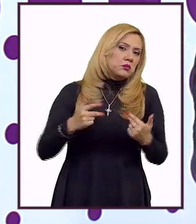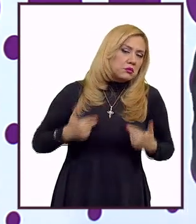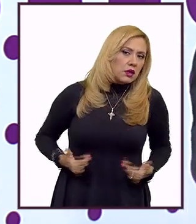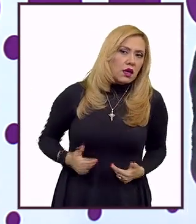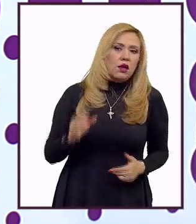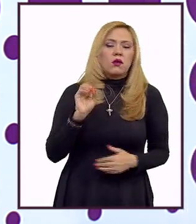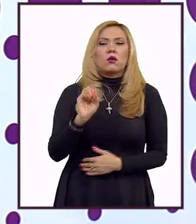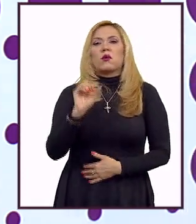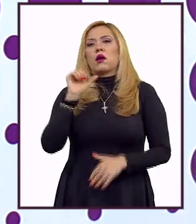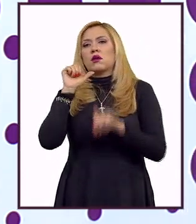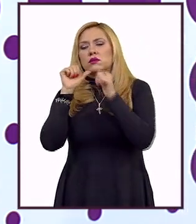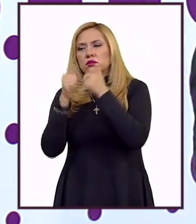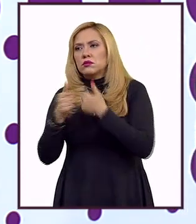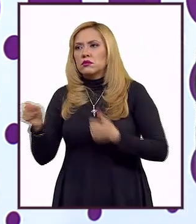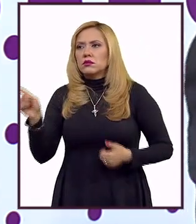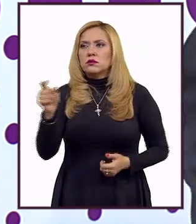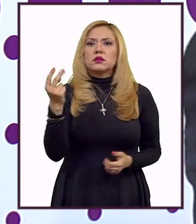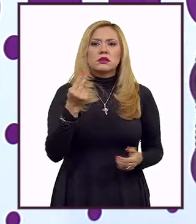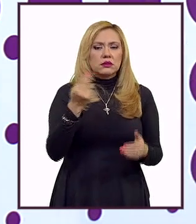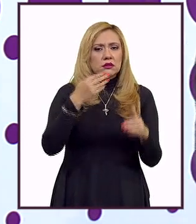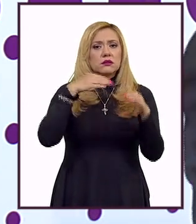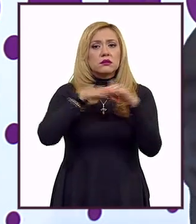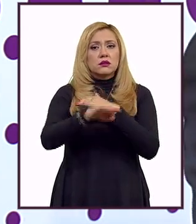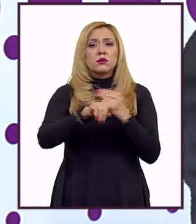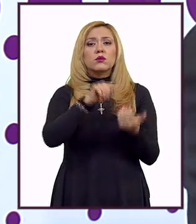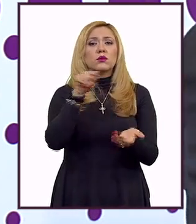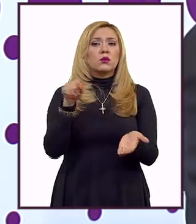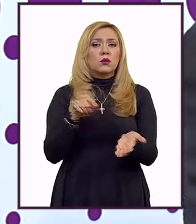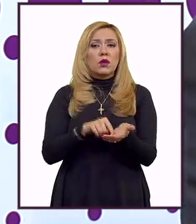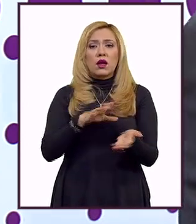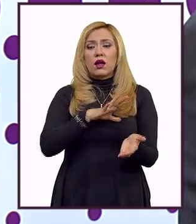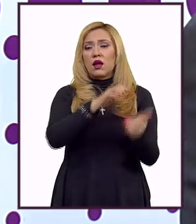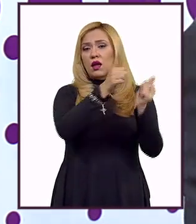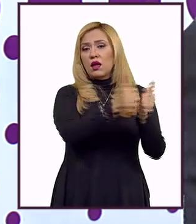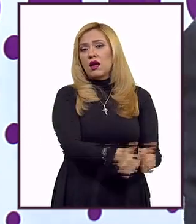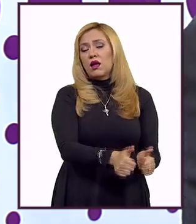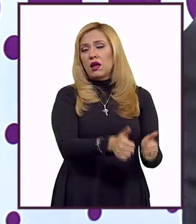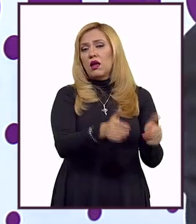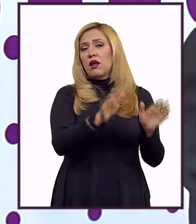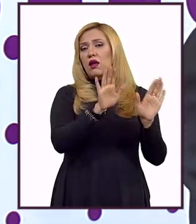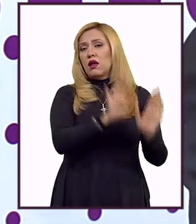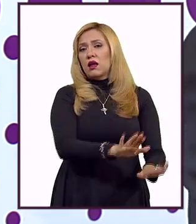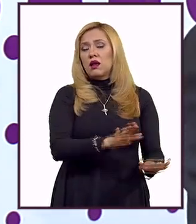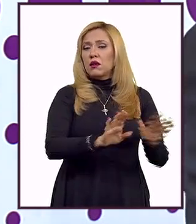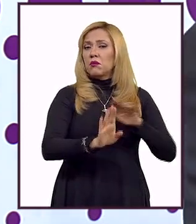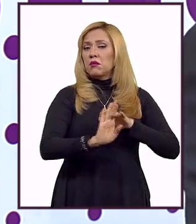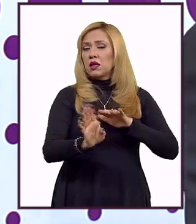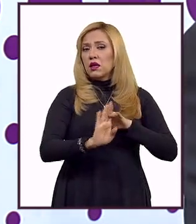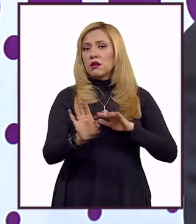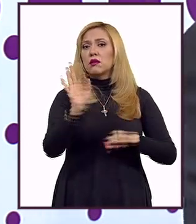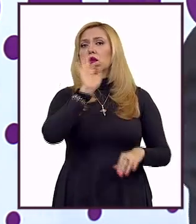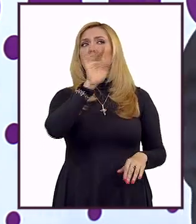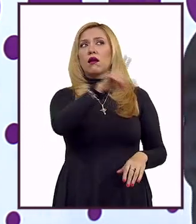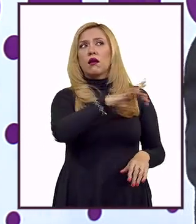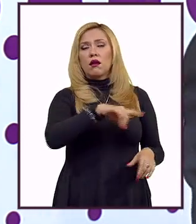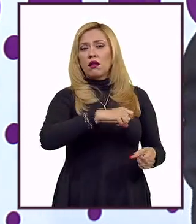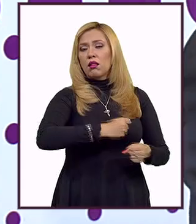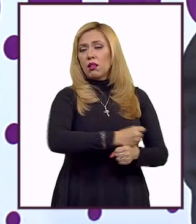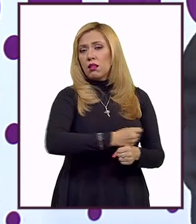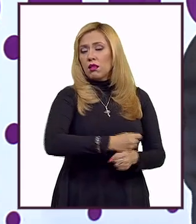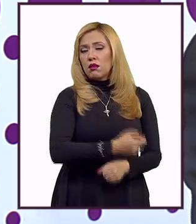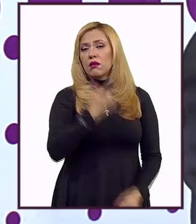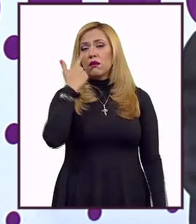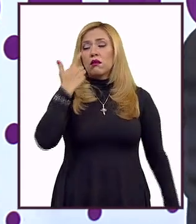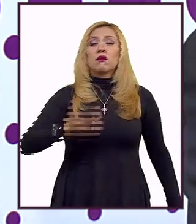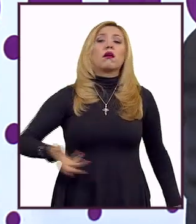organizaciones de la sociedad civil a centros de detención de migrantes donde se pueden estar dando actos de tratos o penas crueles o tortura. Claro.